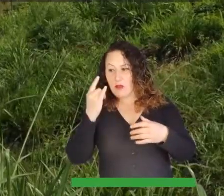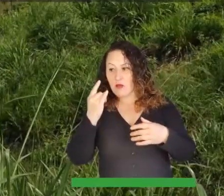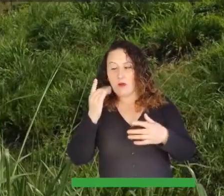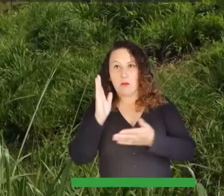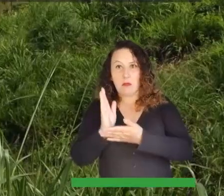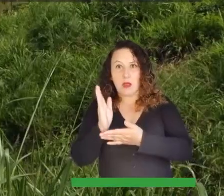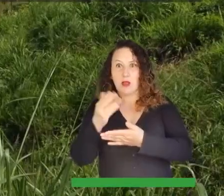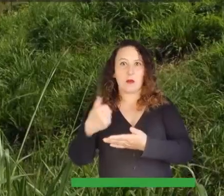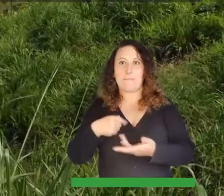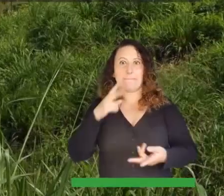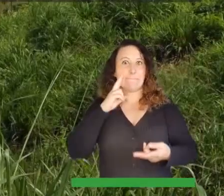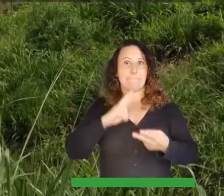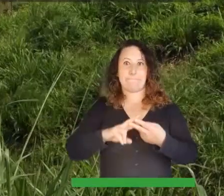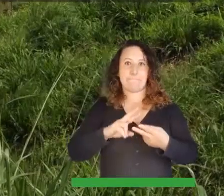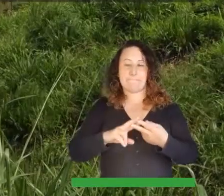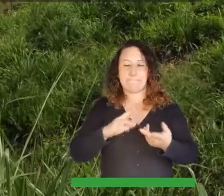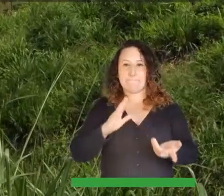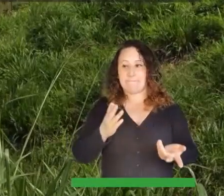no conoce